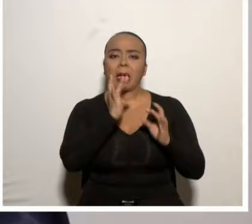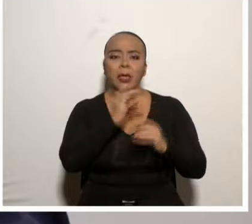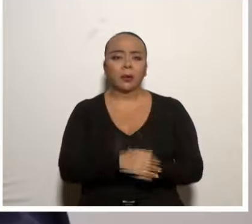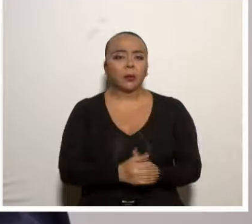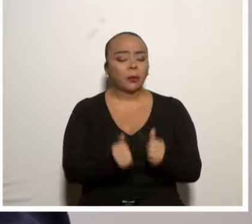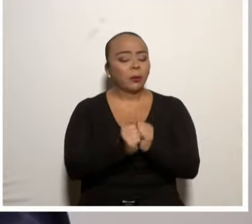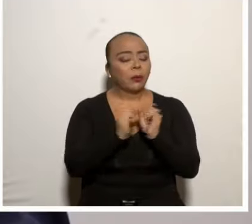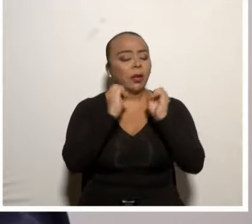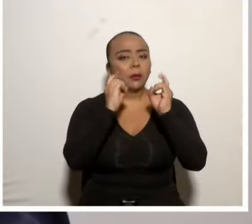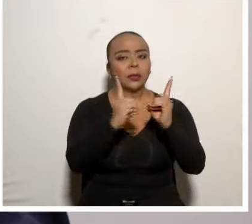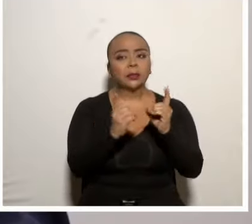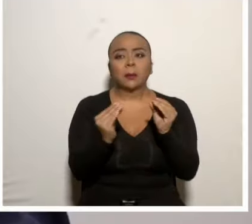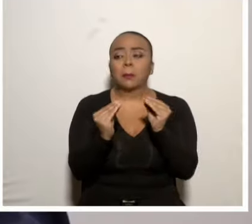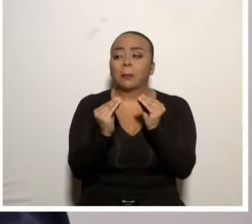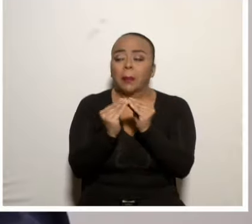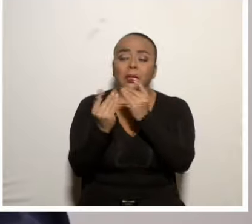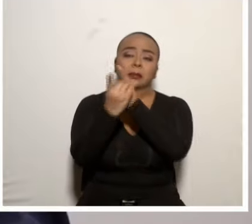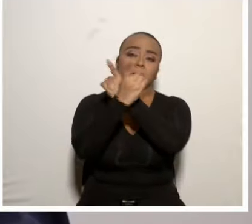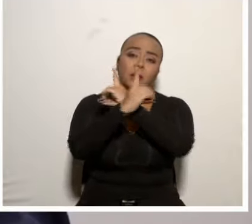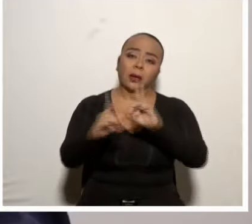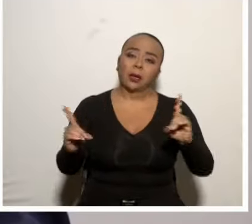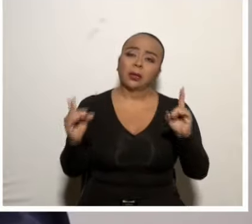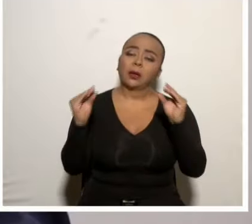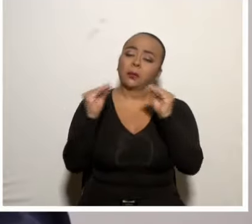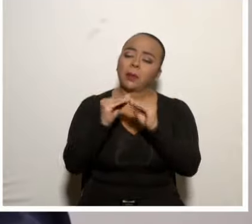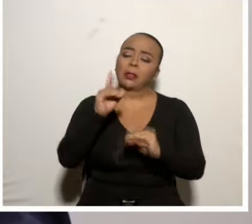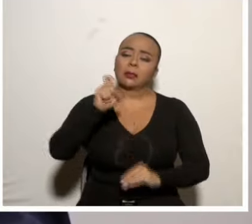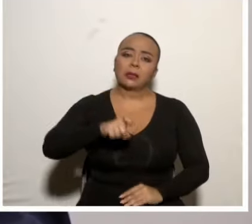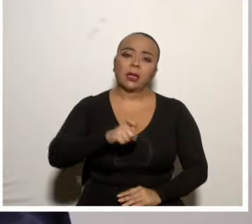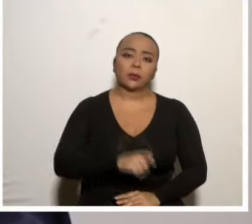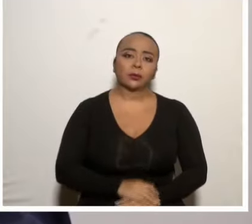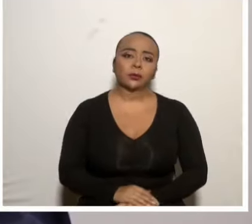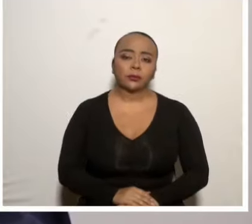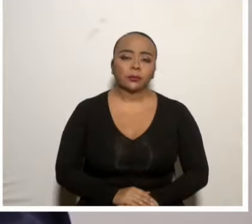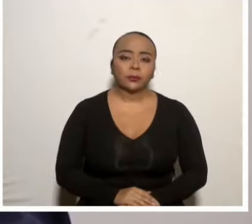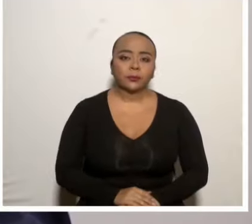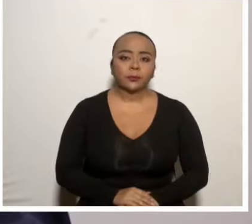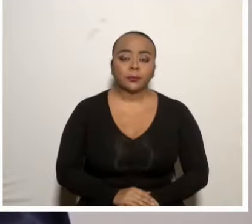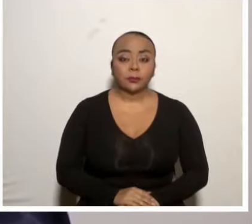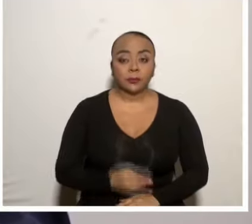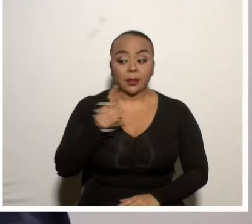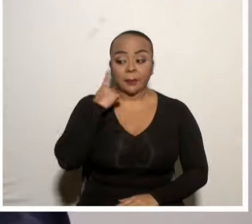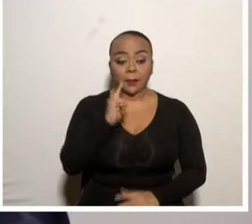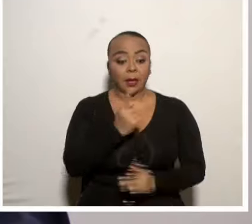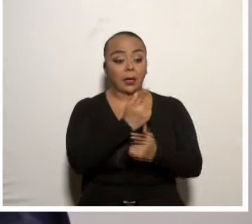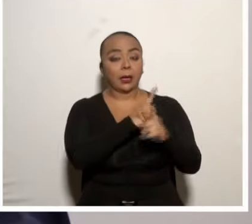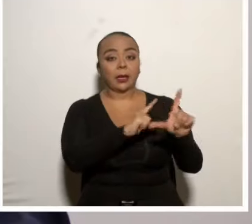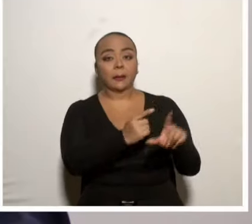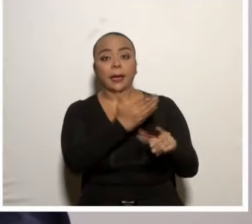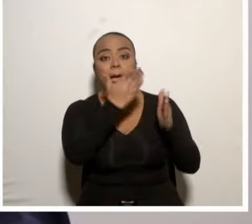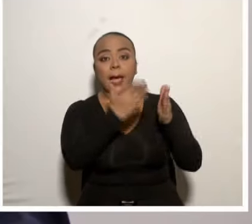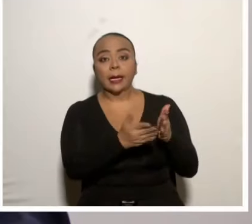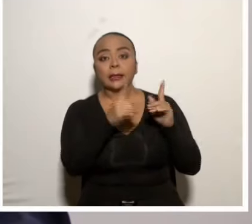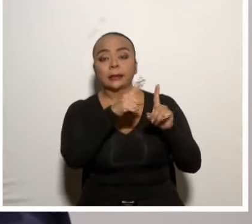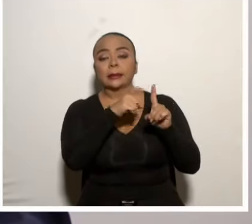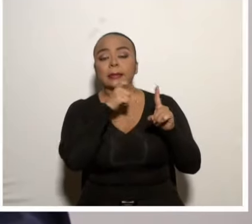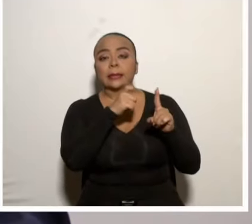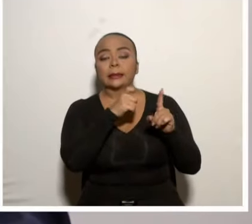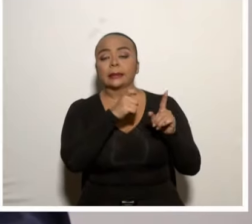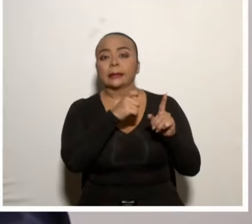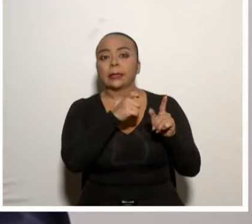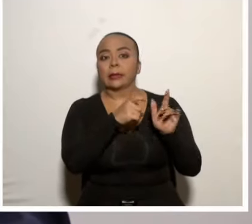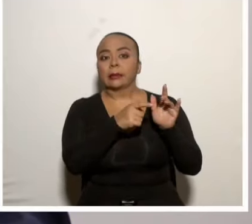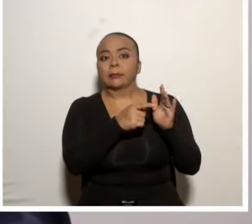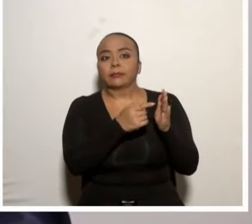la educación más democrática de los más necesitados. Para los liberales, desde la Ilustración,